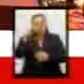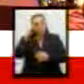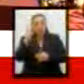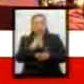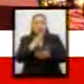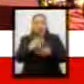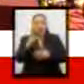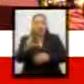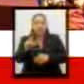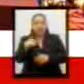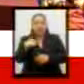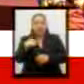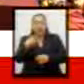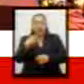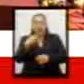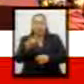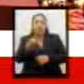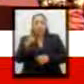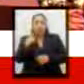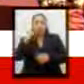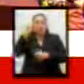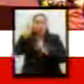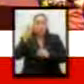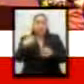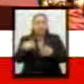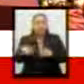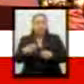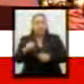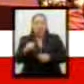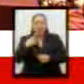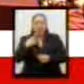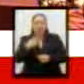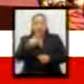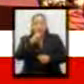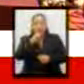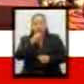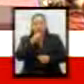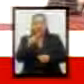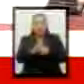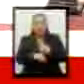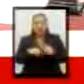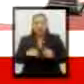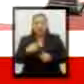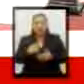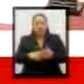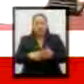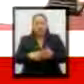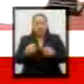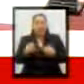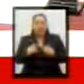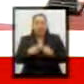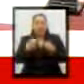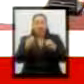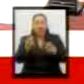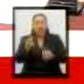porque a las 3 tiene ante la UNFA una ponencia que hacer y es una de las mujeres del país que el país debe